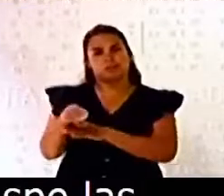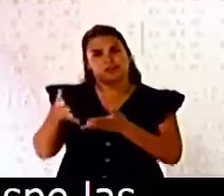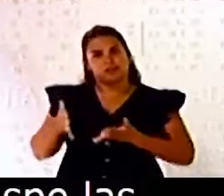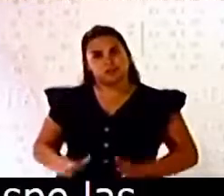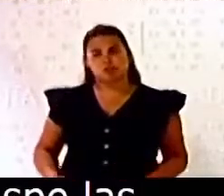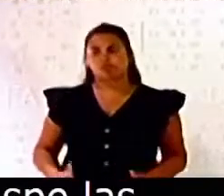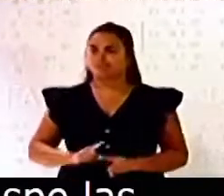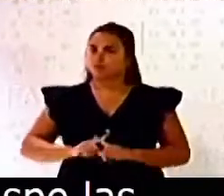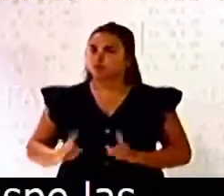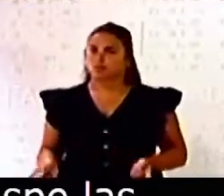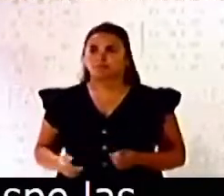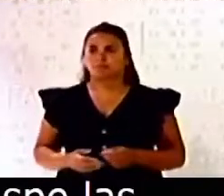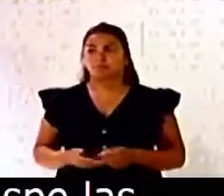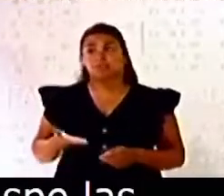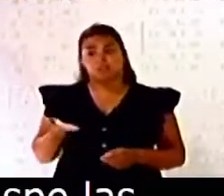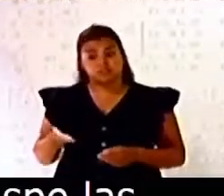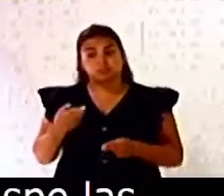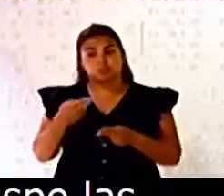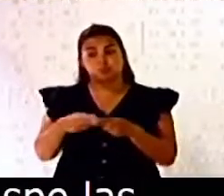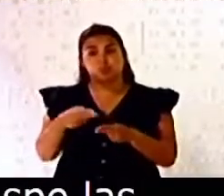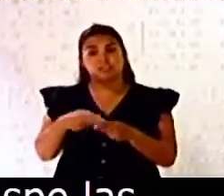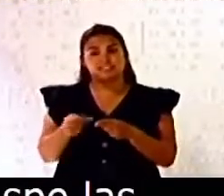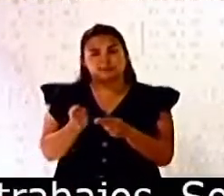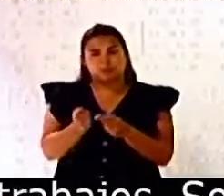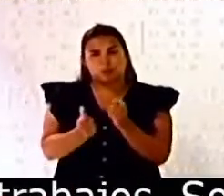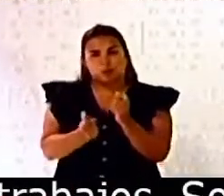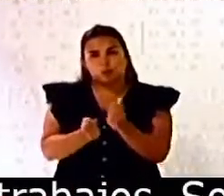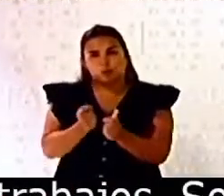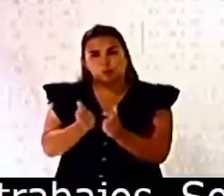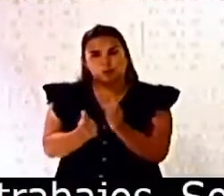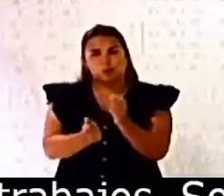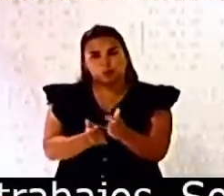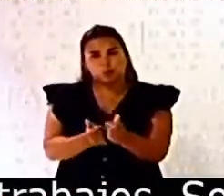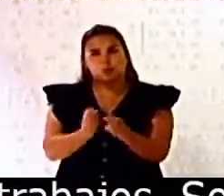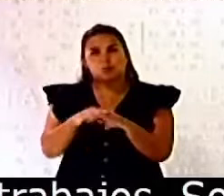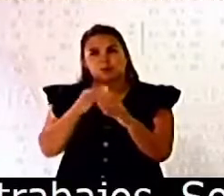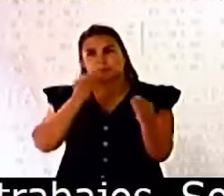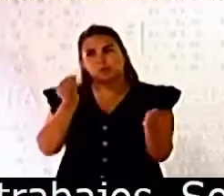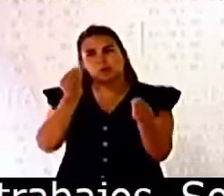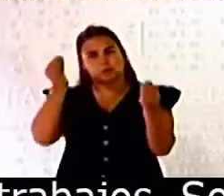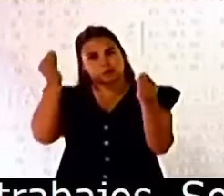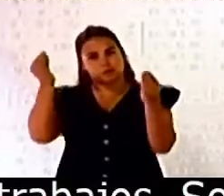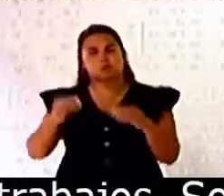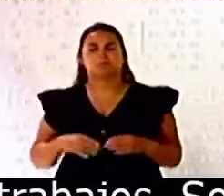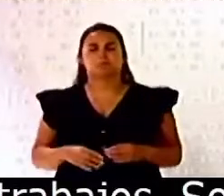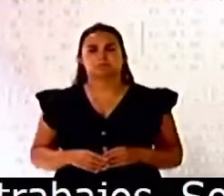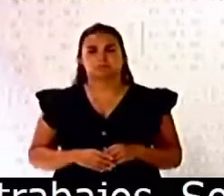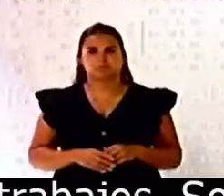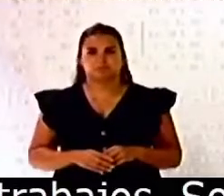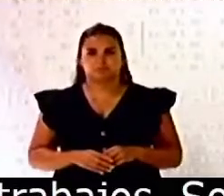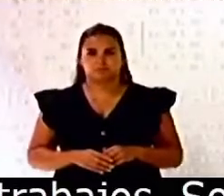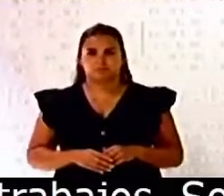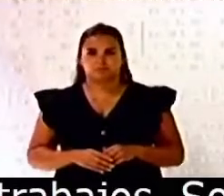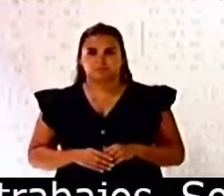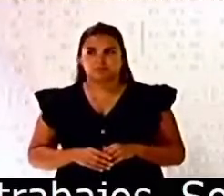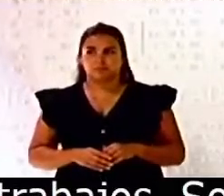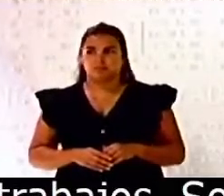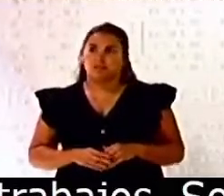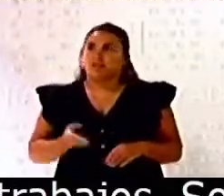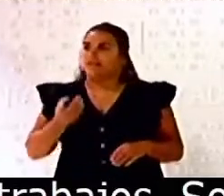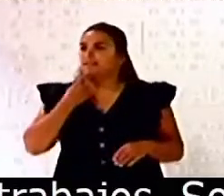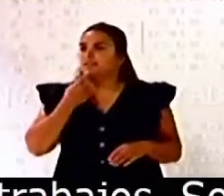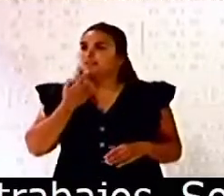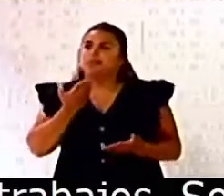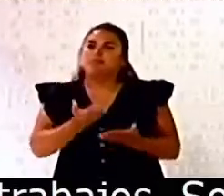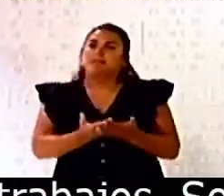hijos. Estas son unas políticas como hormiguitas, de poquito a poco. No digo que la vayan a pedir